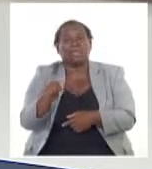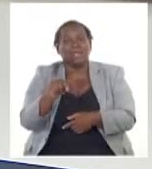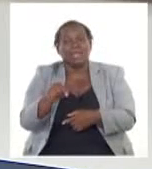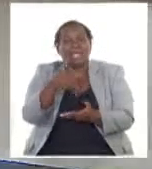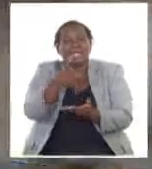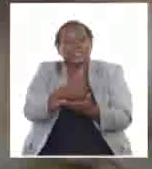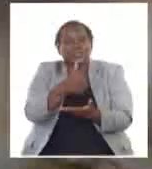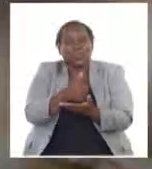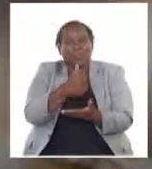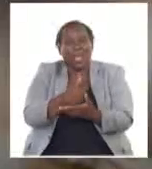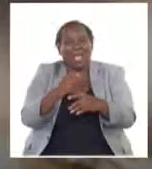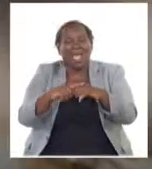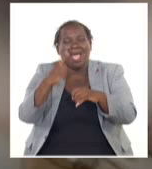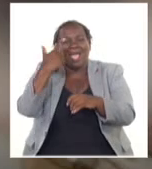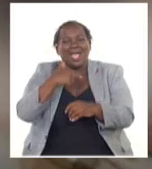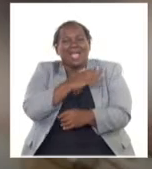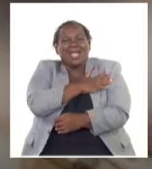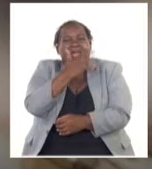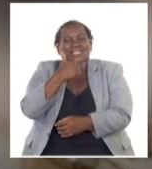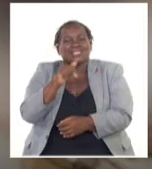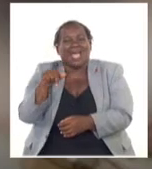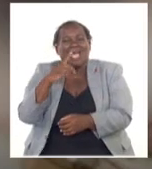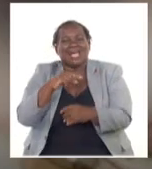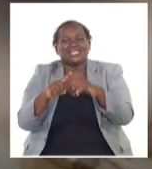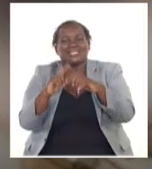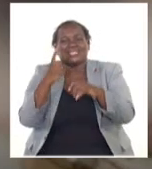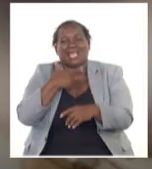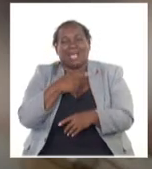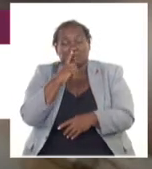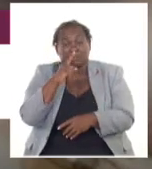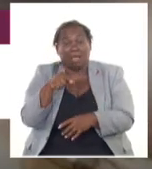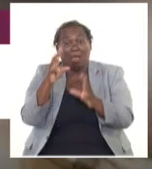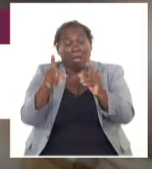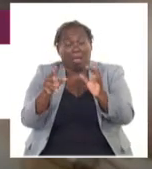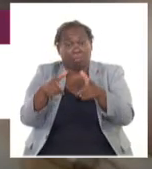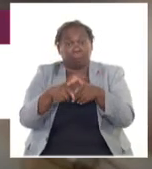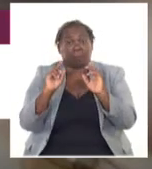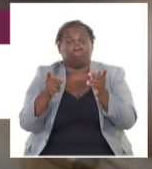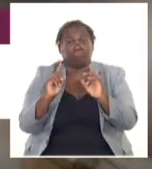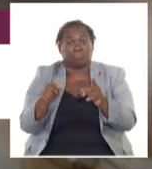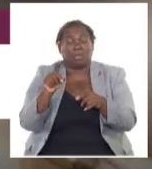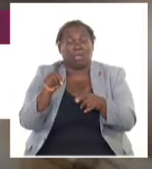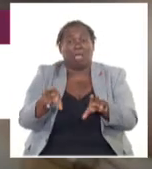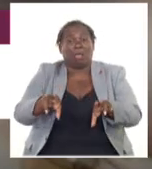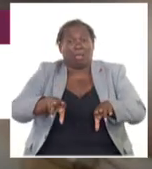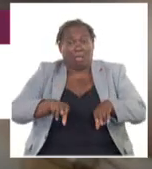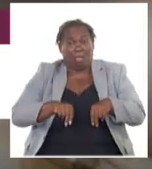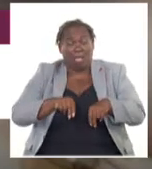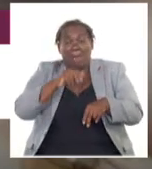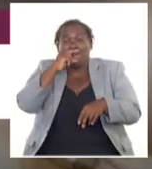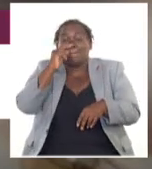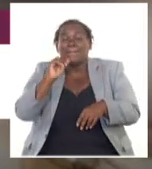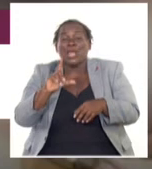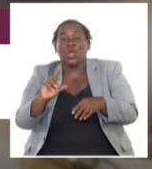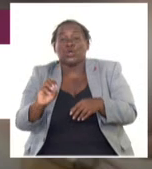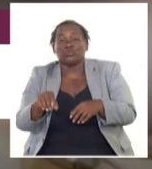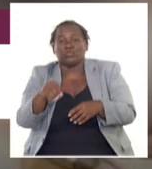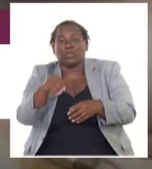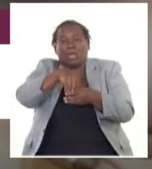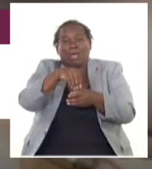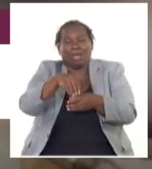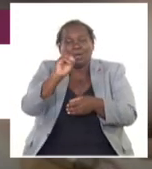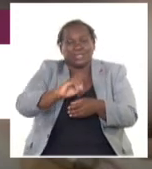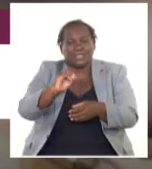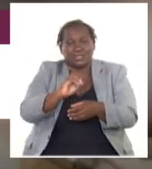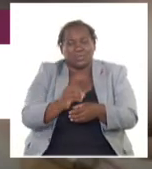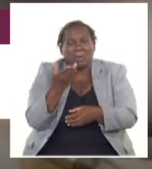Astaná. Se espera que el principal resultado práctico de la reunión sea la admisión de Bielorrusia en la organización. Además, se pedirá a la comunidad